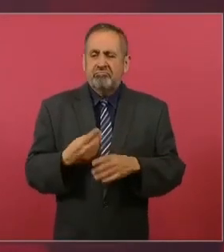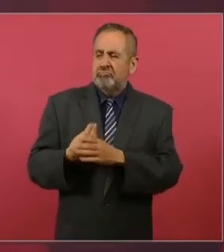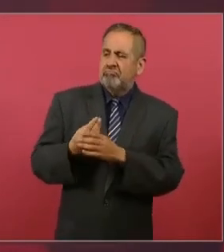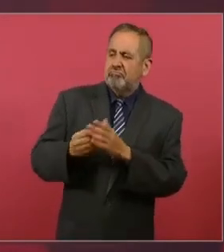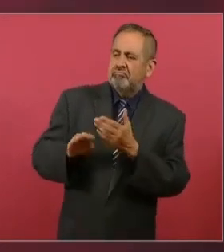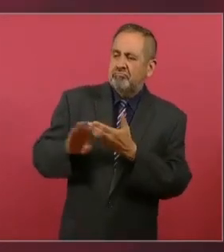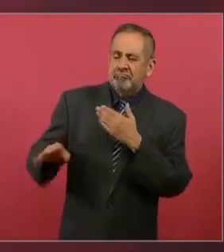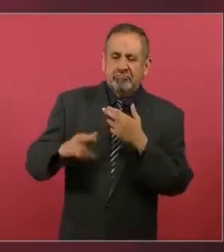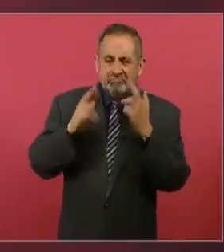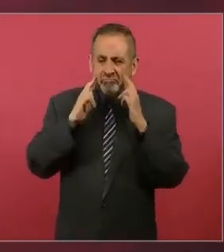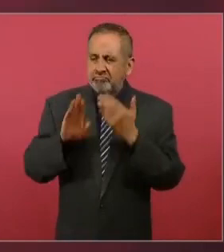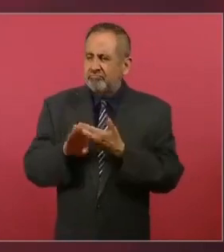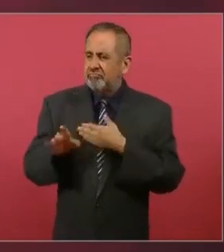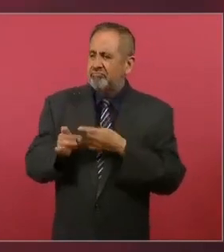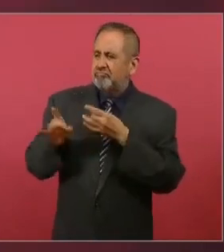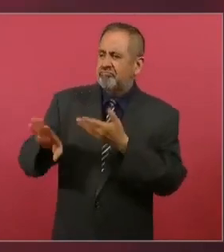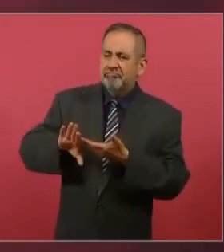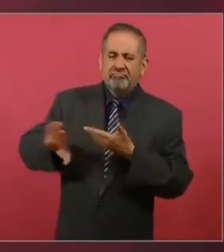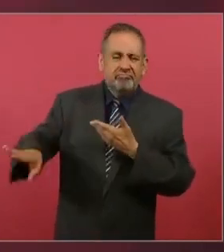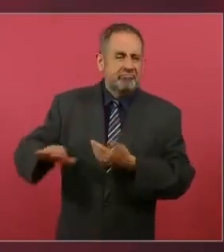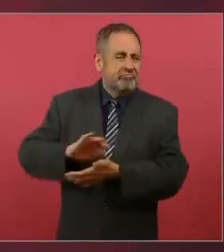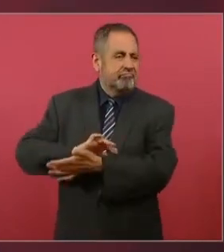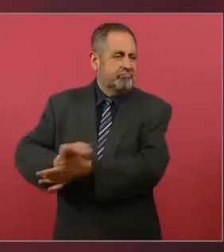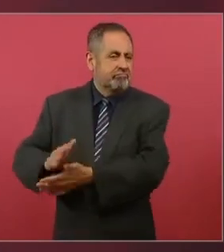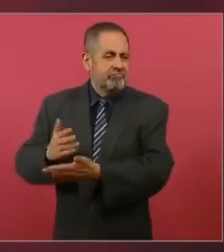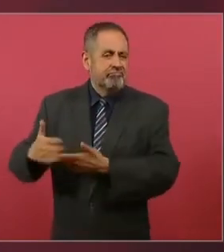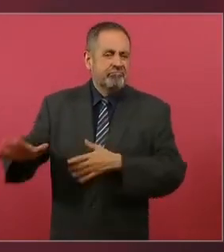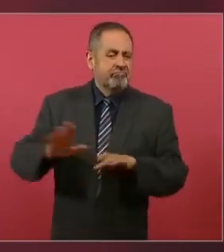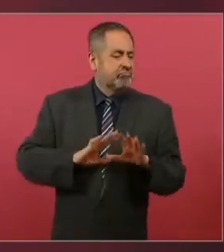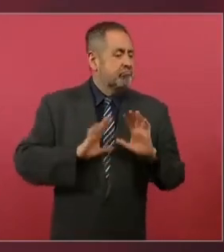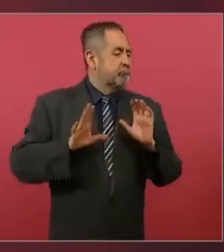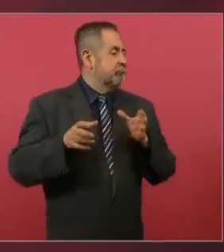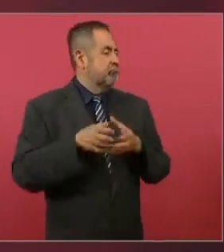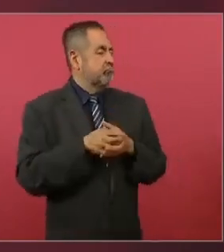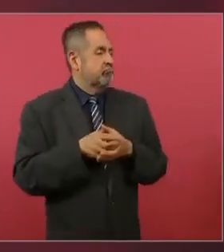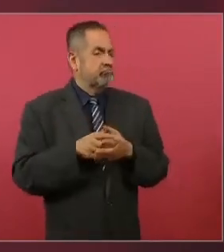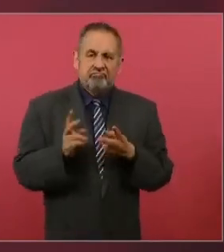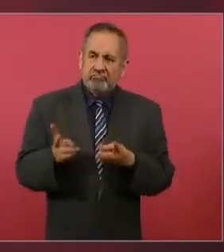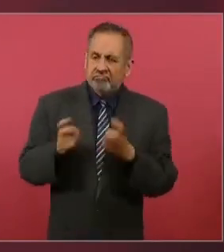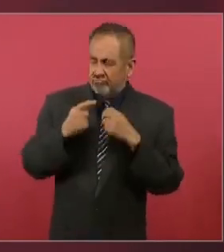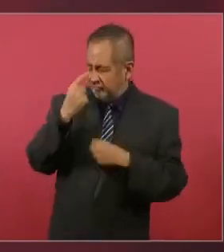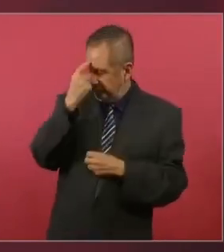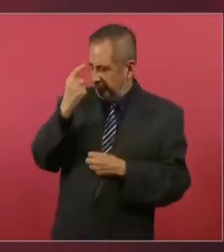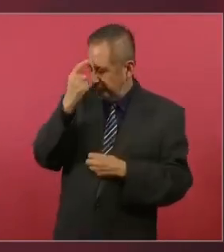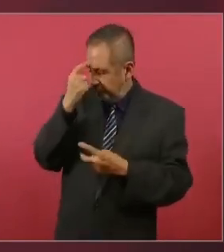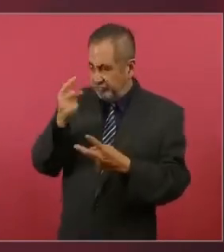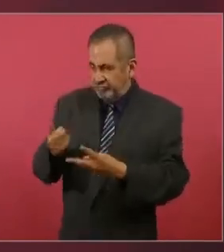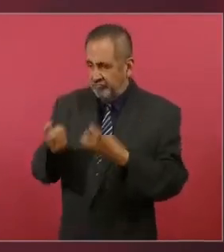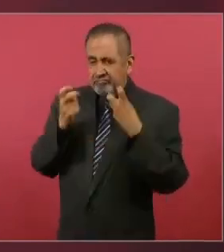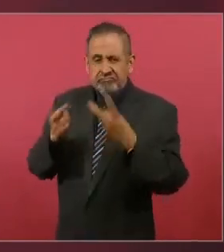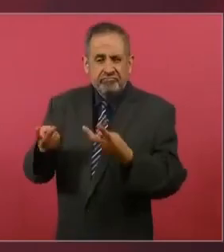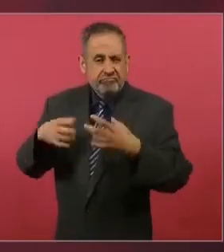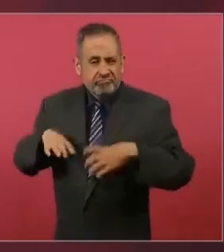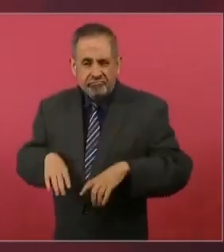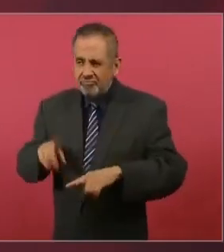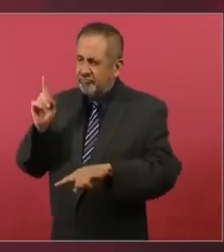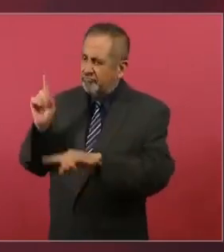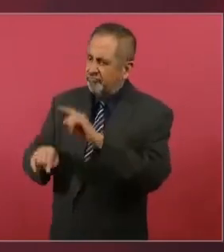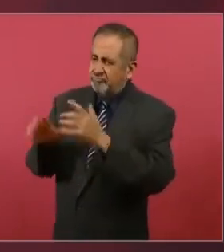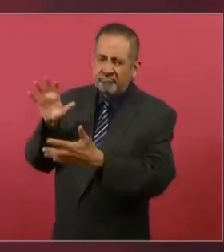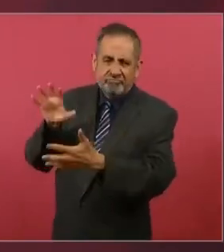clasista, racista, discriminatoria. Lo que quieren es seguir robando, seguir saqueando,